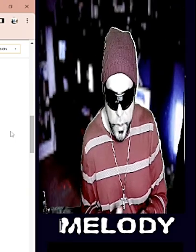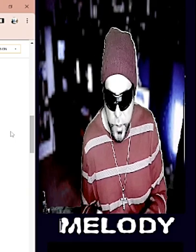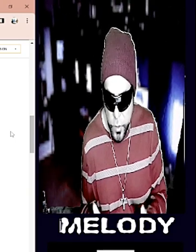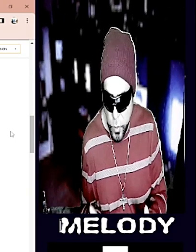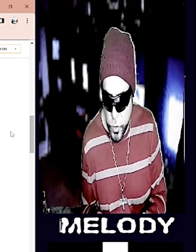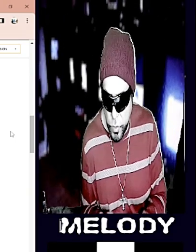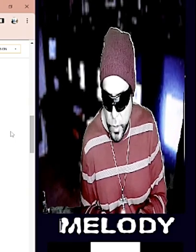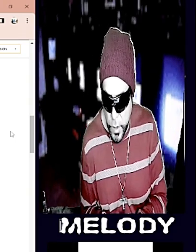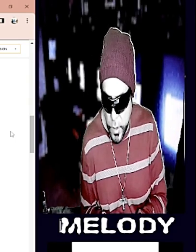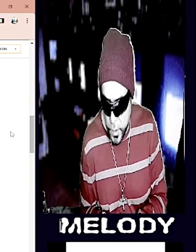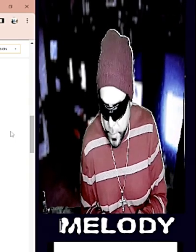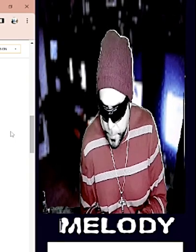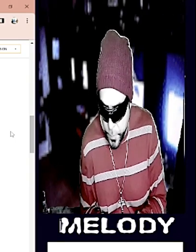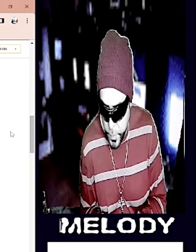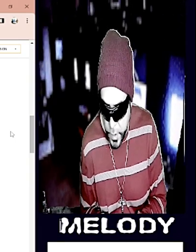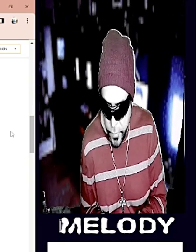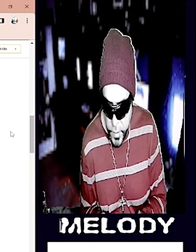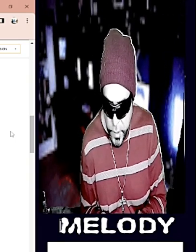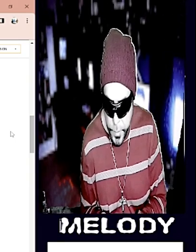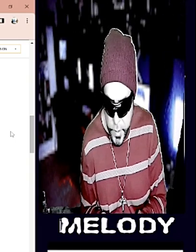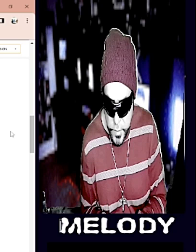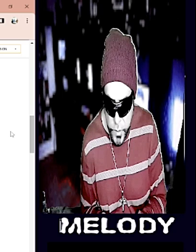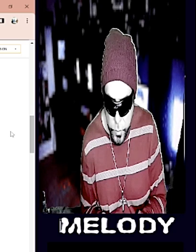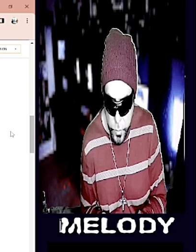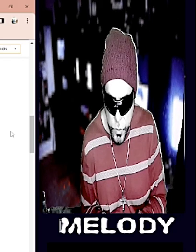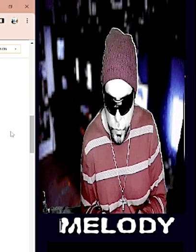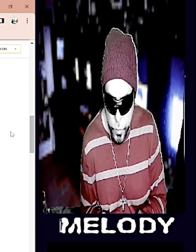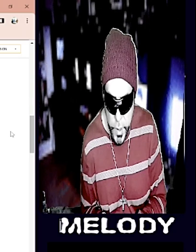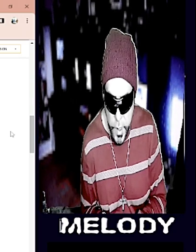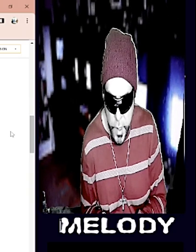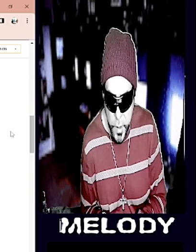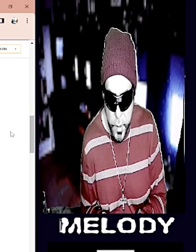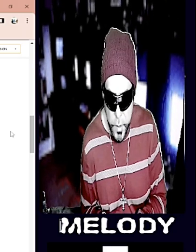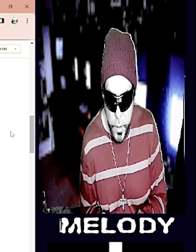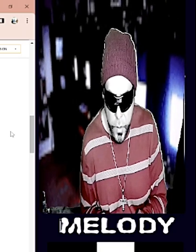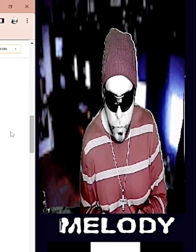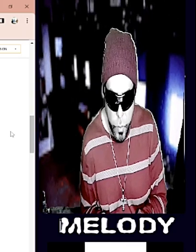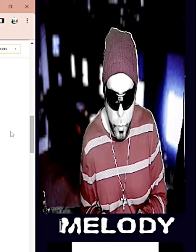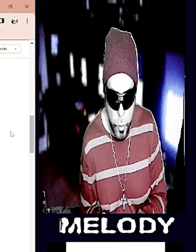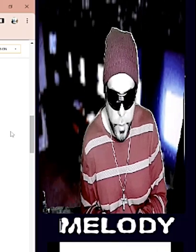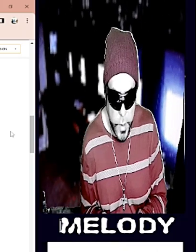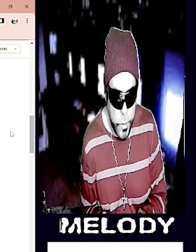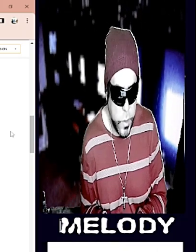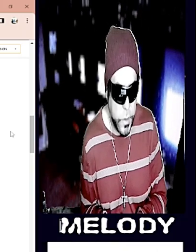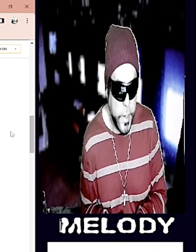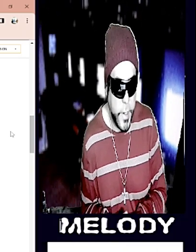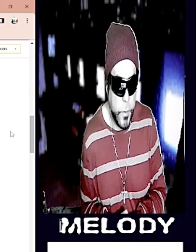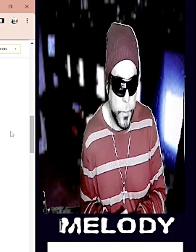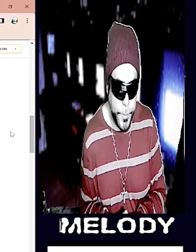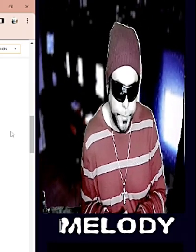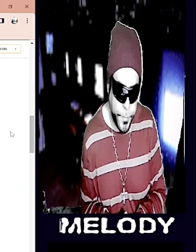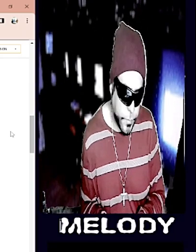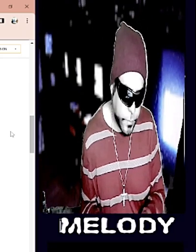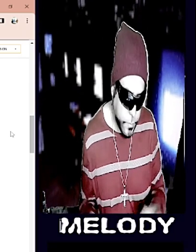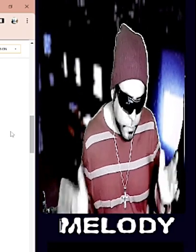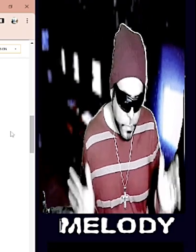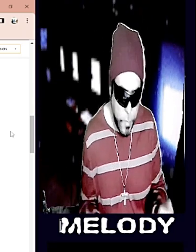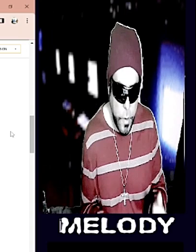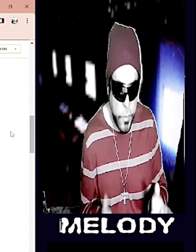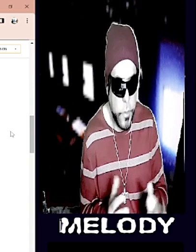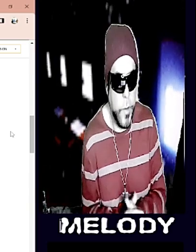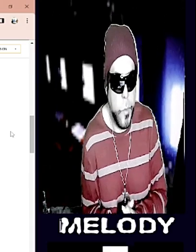queque orco de de afinidad prista asumiera como gobernador interino